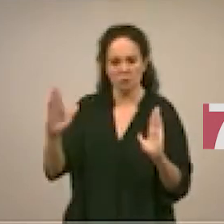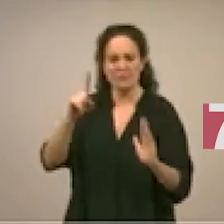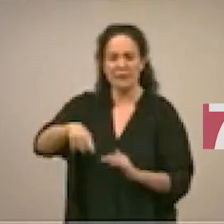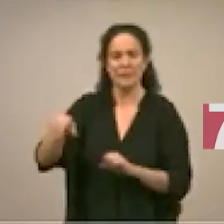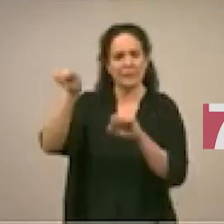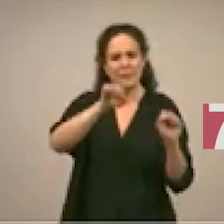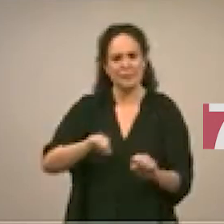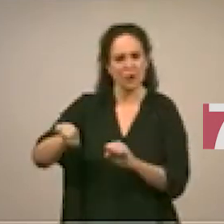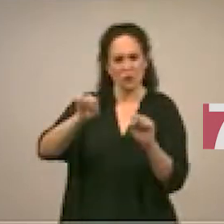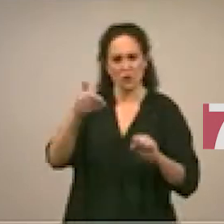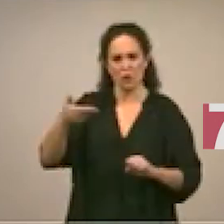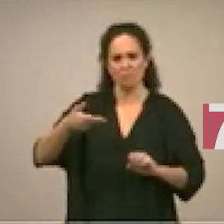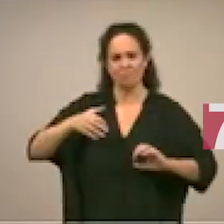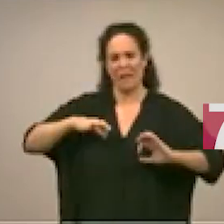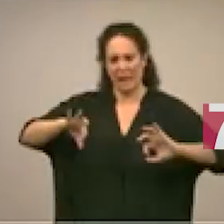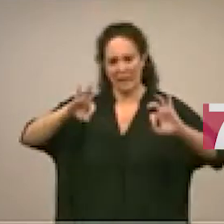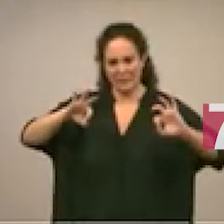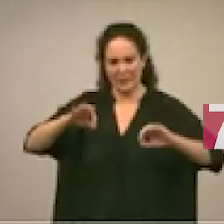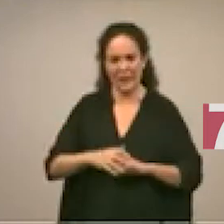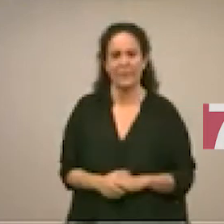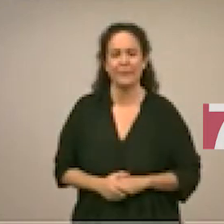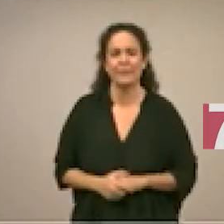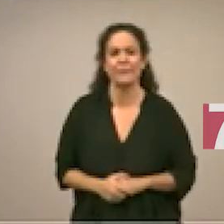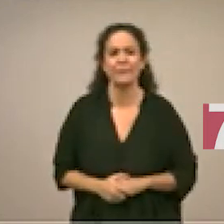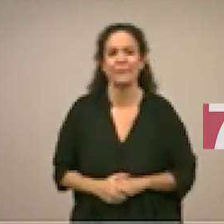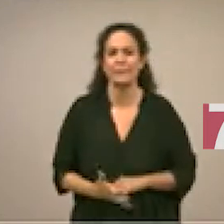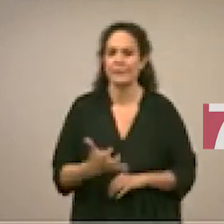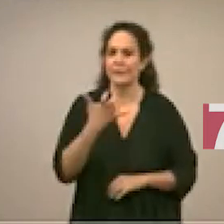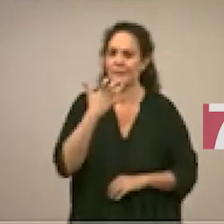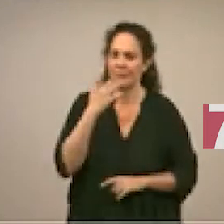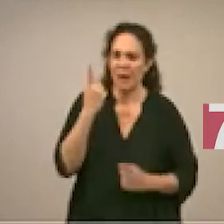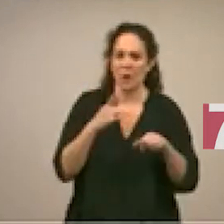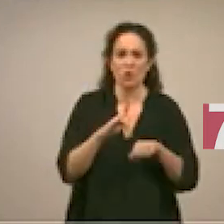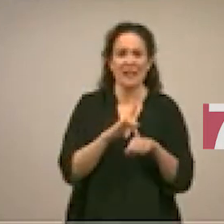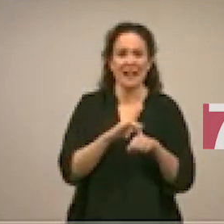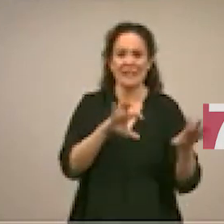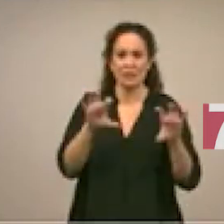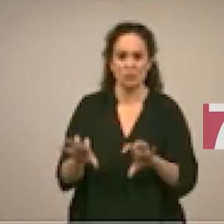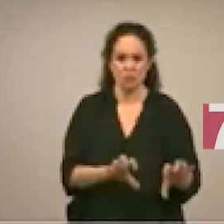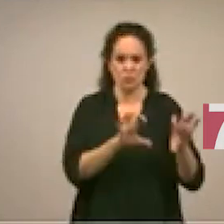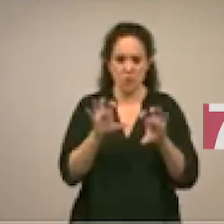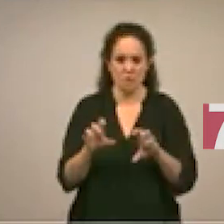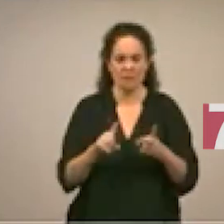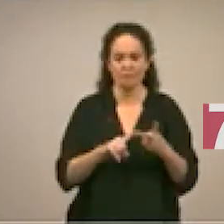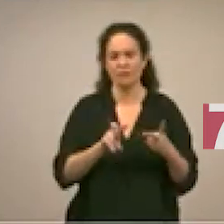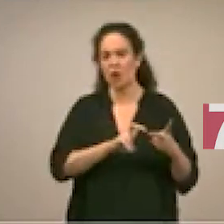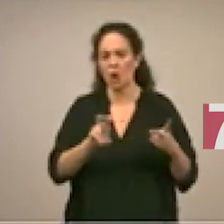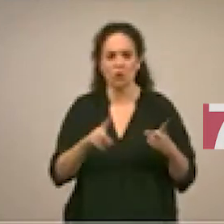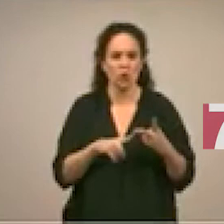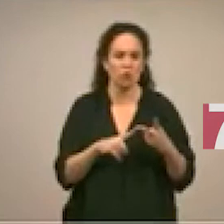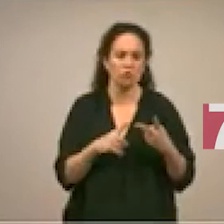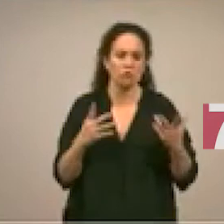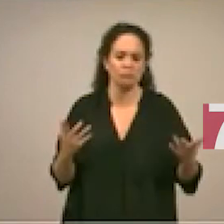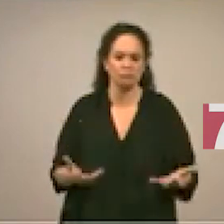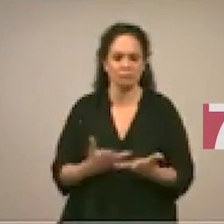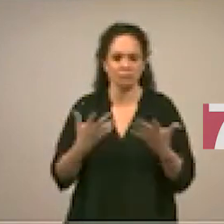protección entre los elementos definidos algunos son de carácter inmueble y algunos son elementos